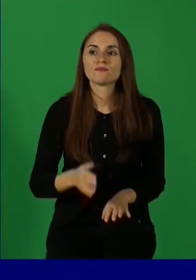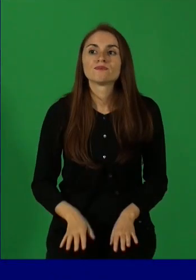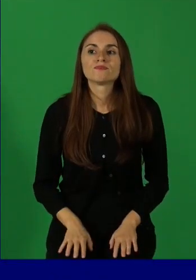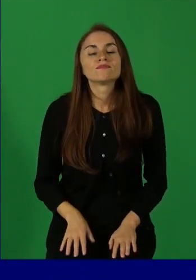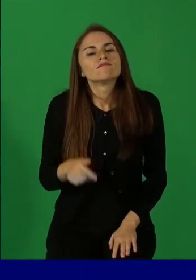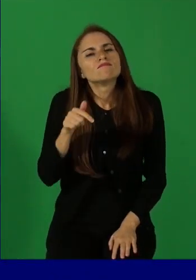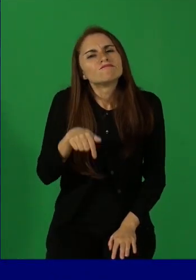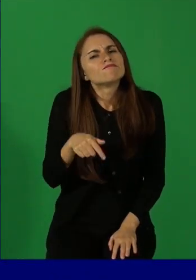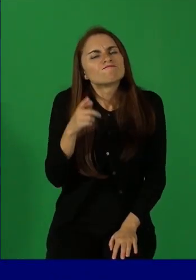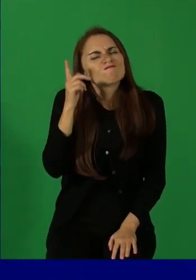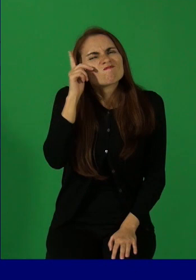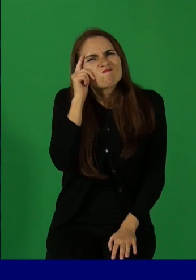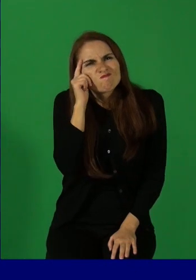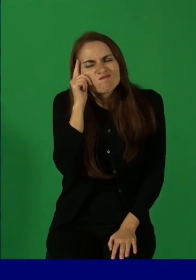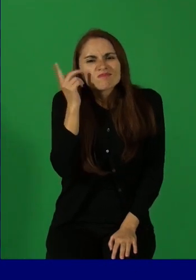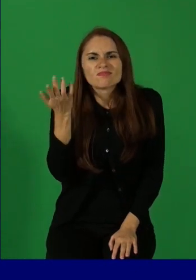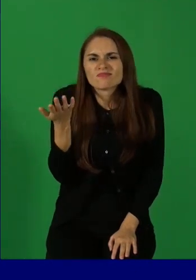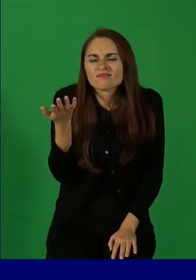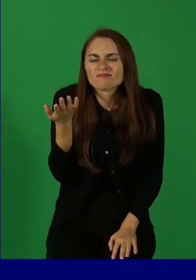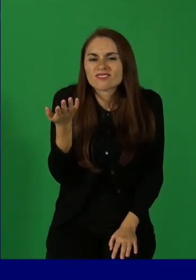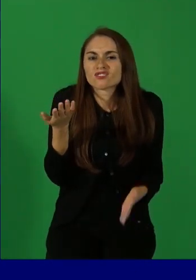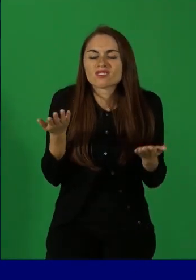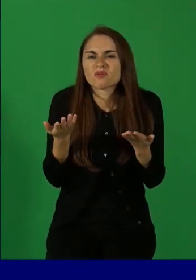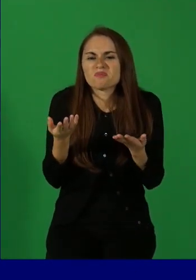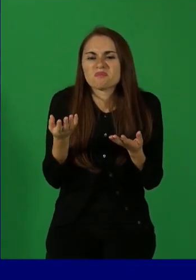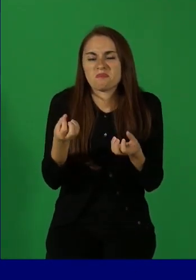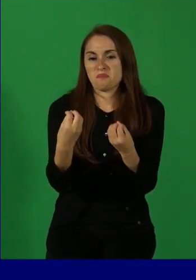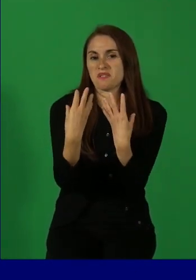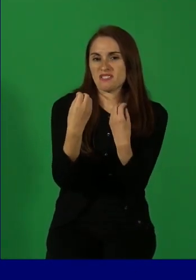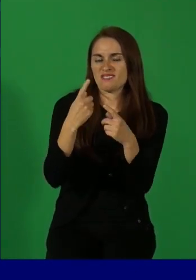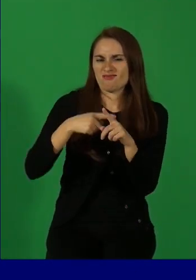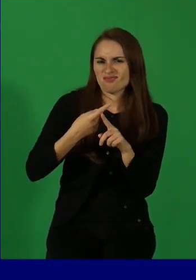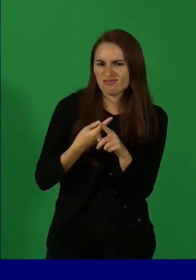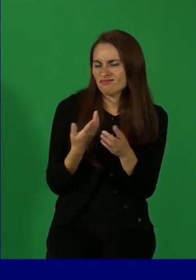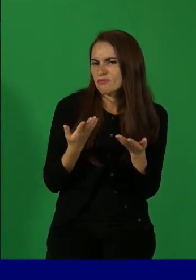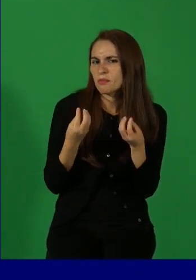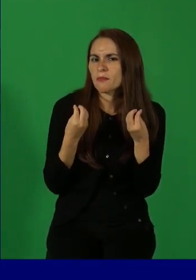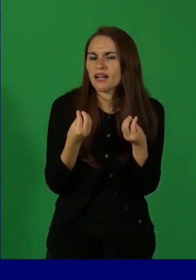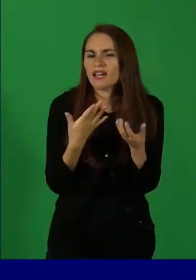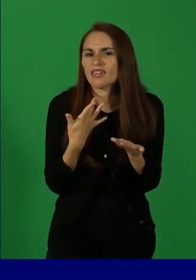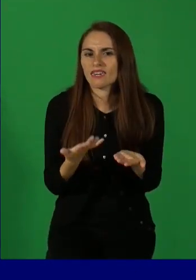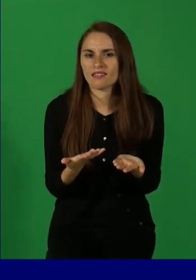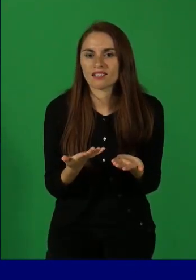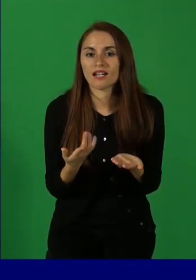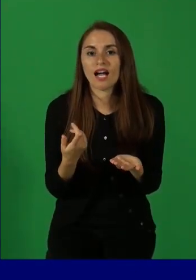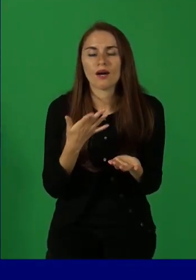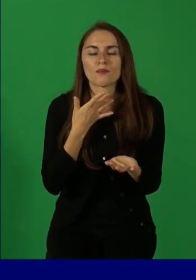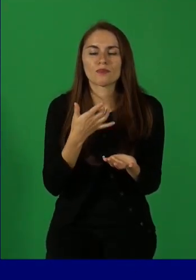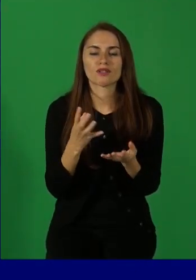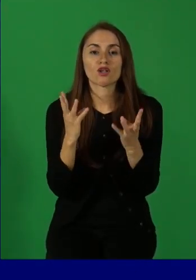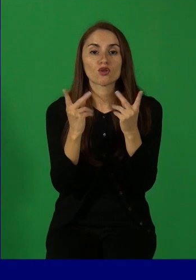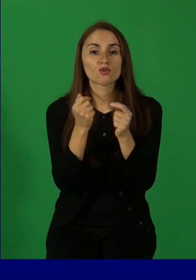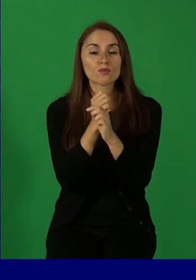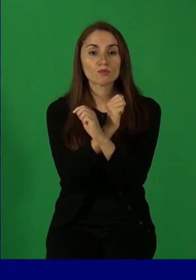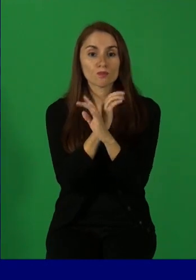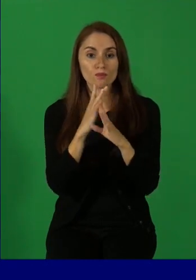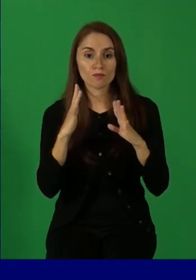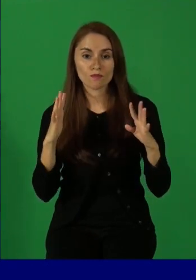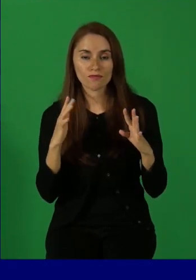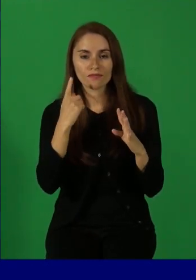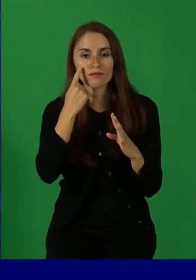tú vas a decir, ¿y qué tiene que ver todo esto? ¿Por qué me está enseñando todo esto? Porque en los números enteros nos vamos a encontrar